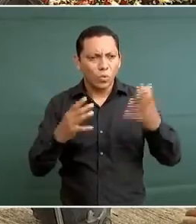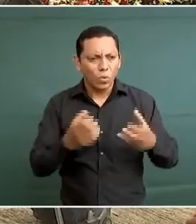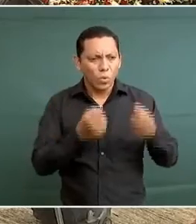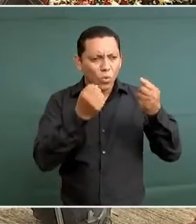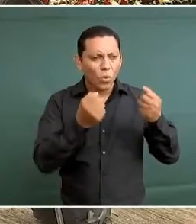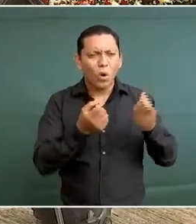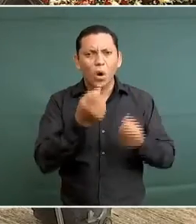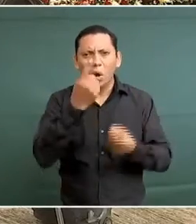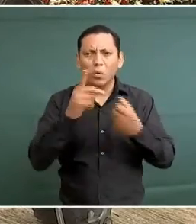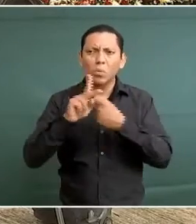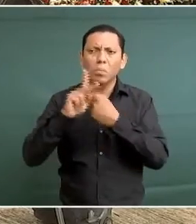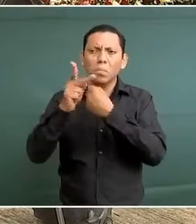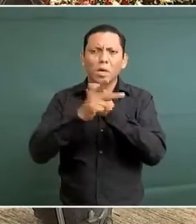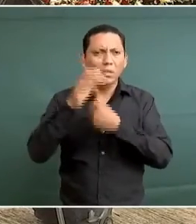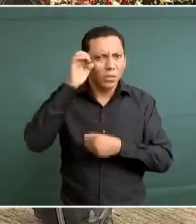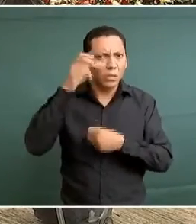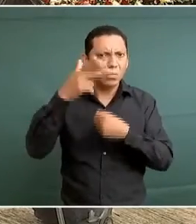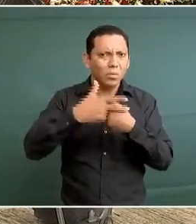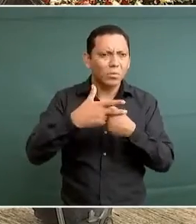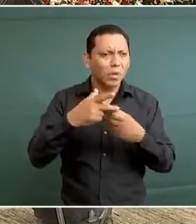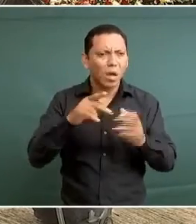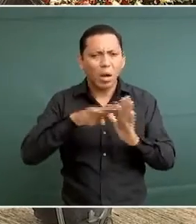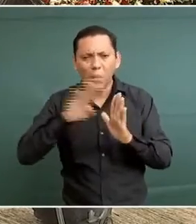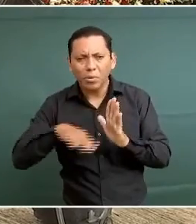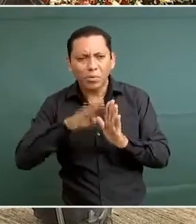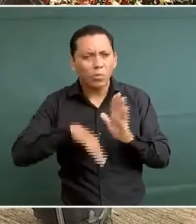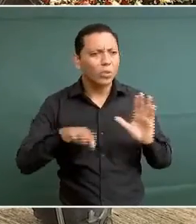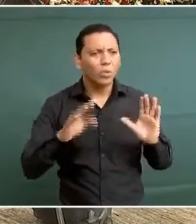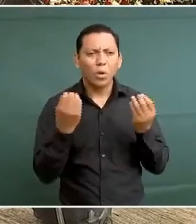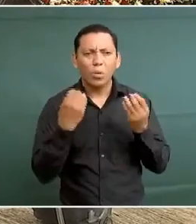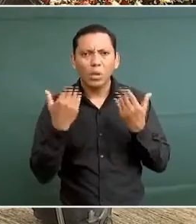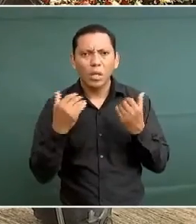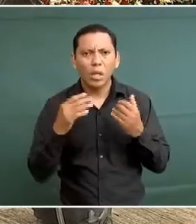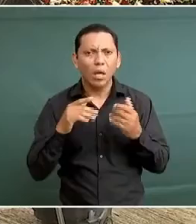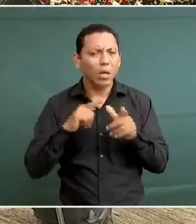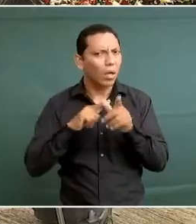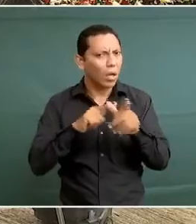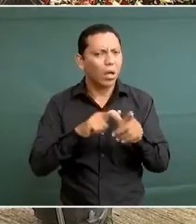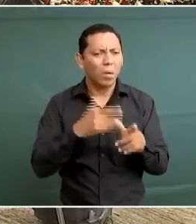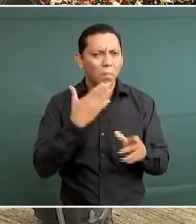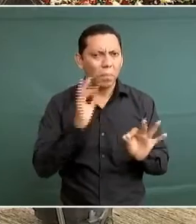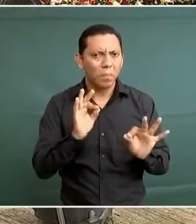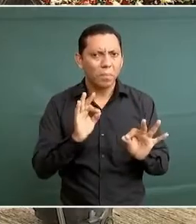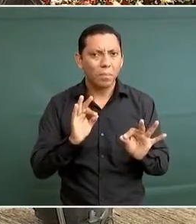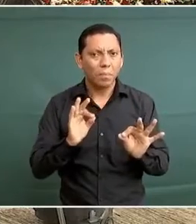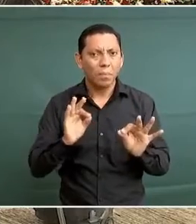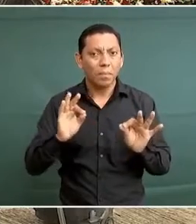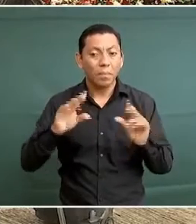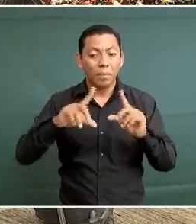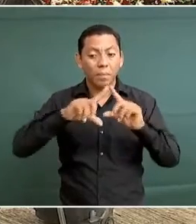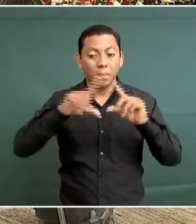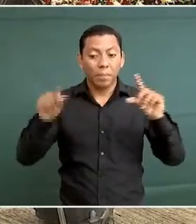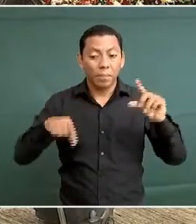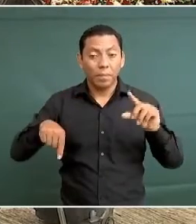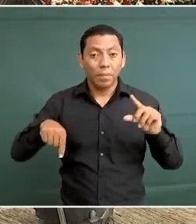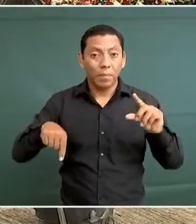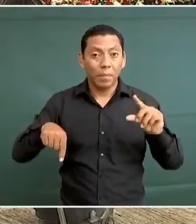algunos países europeos que ya no están registrando muertes ya no se van a mover México está en el punto más alto